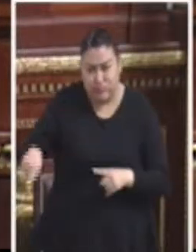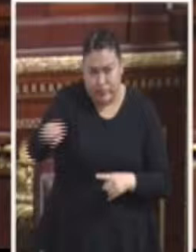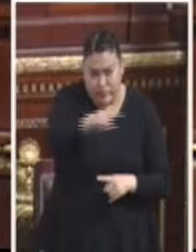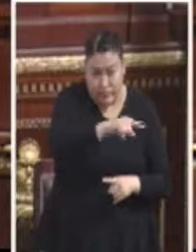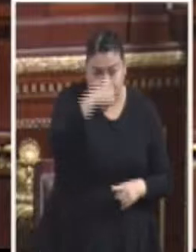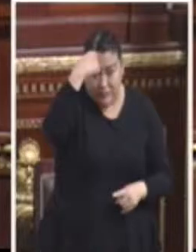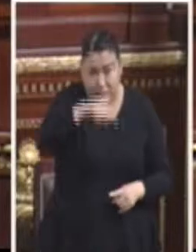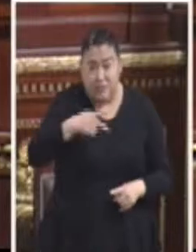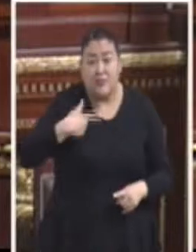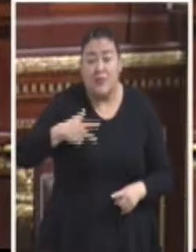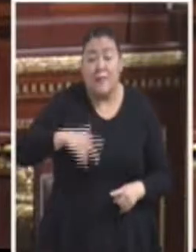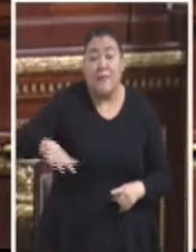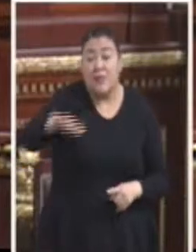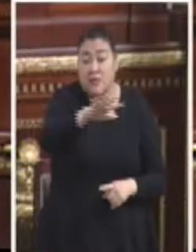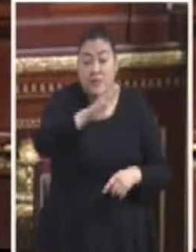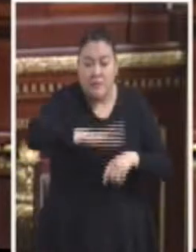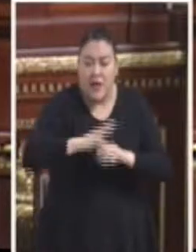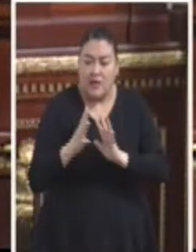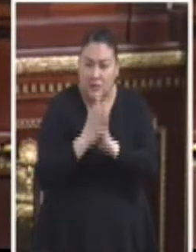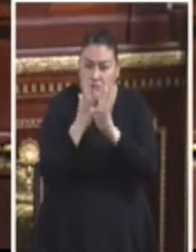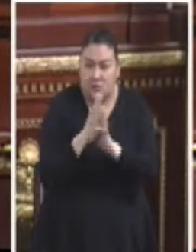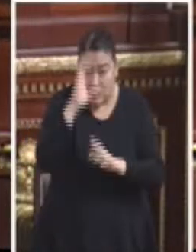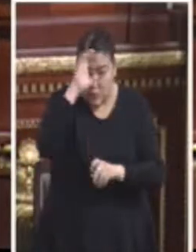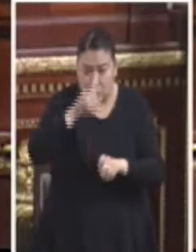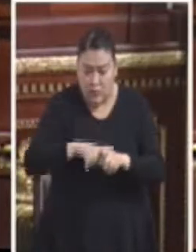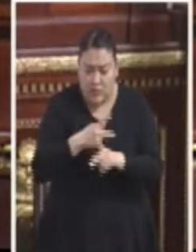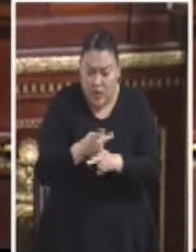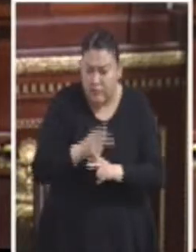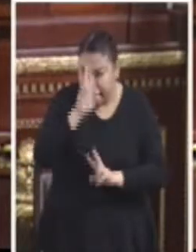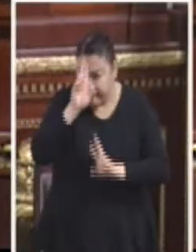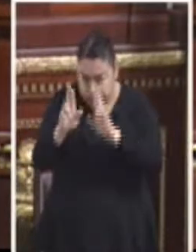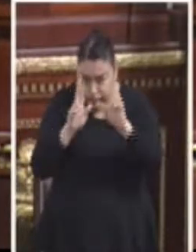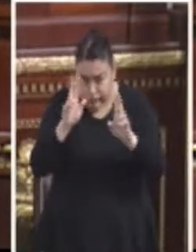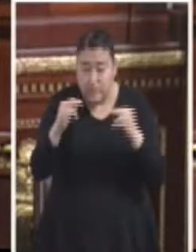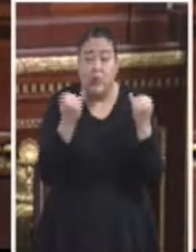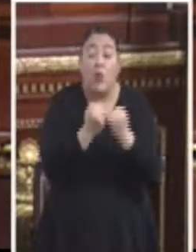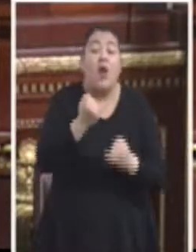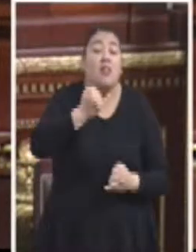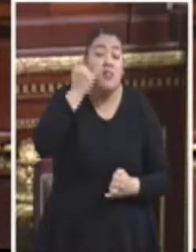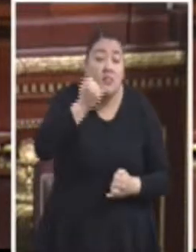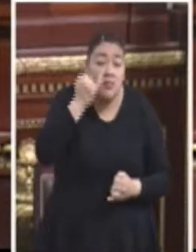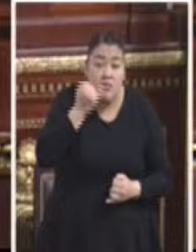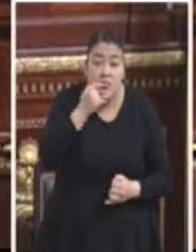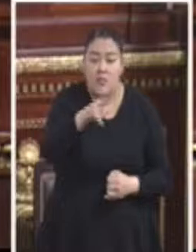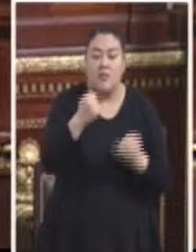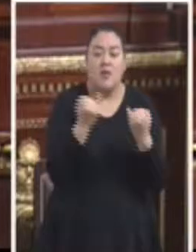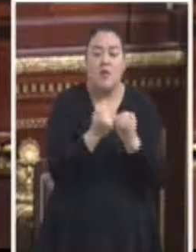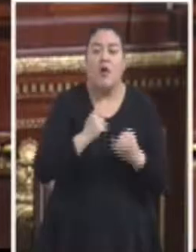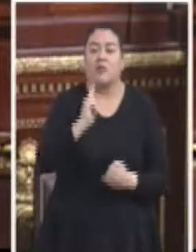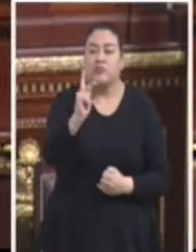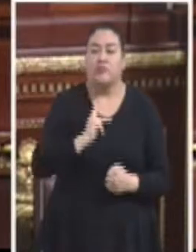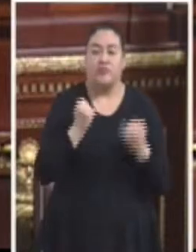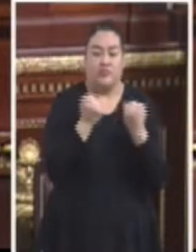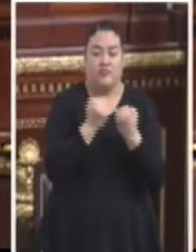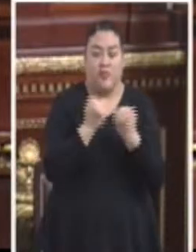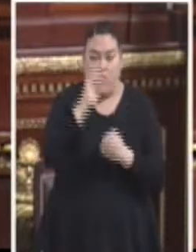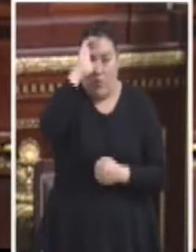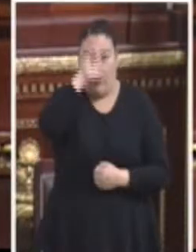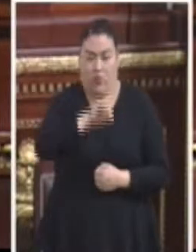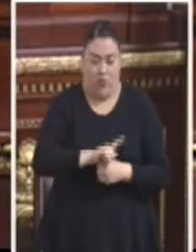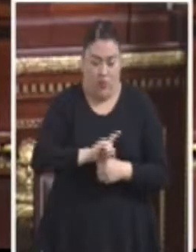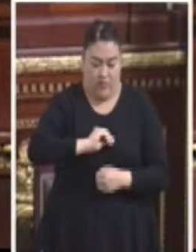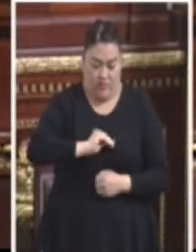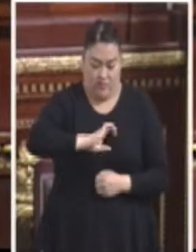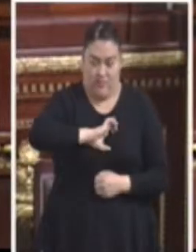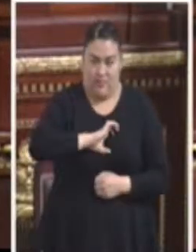mundo sostenible y una cultura de paz y tolerancia. La lengua es un elemento de identidad y generador de cultura